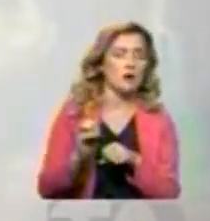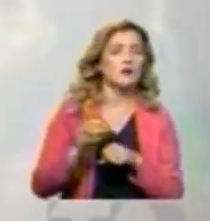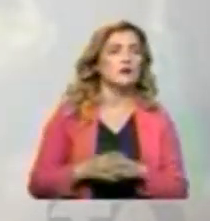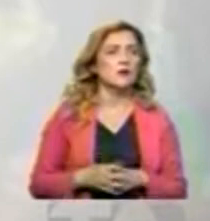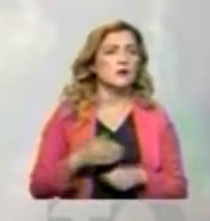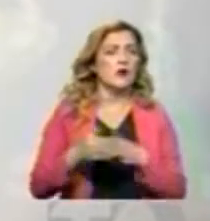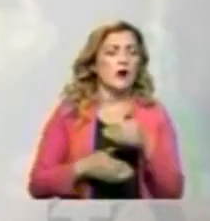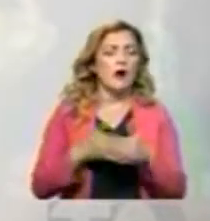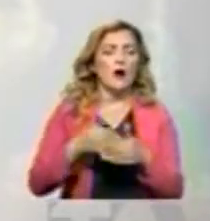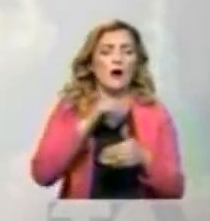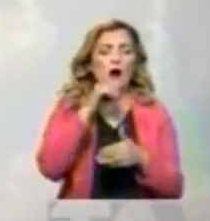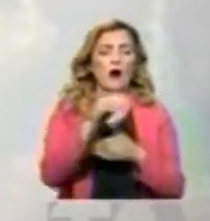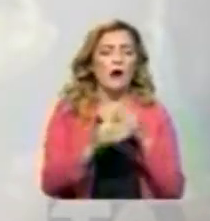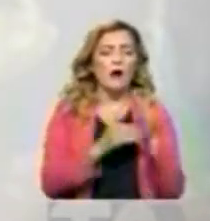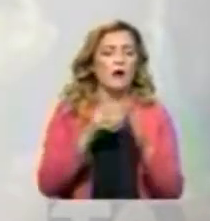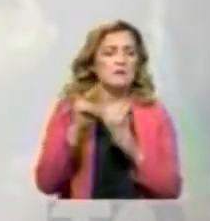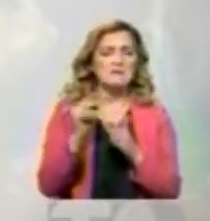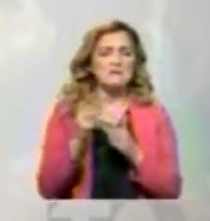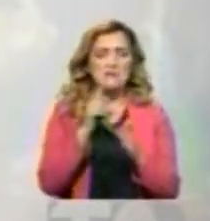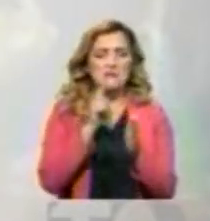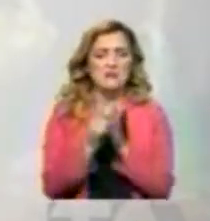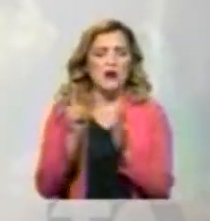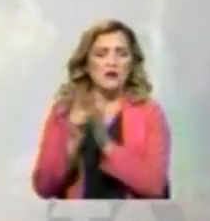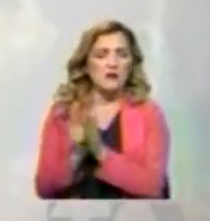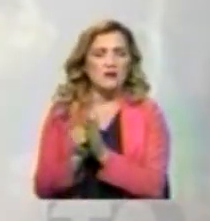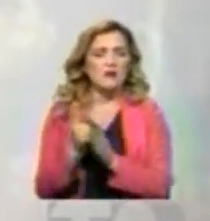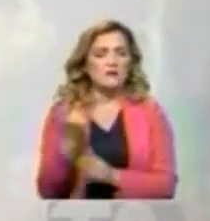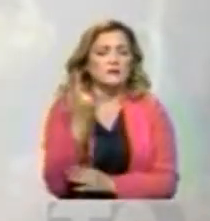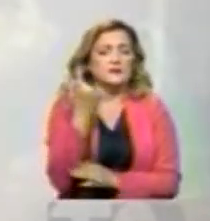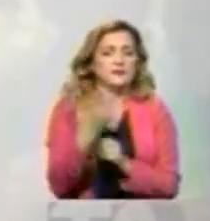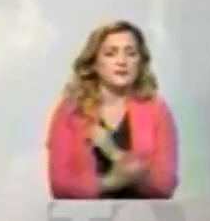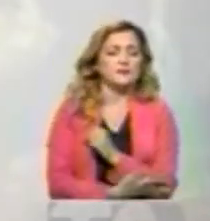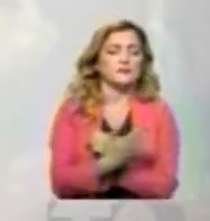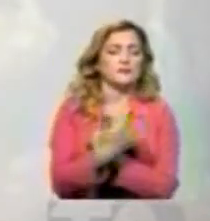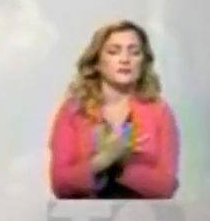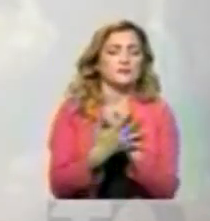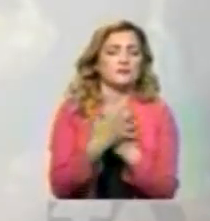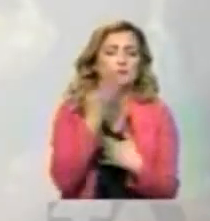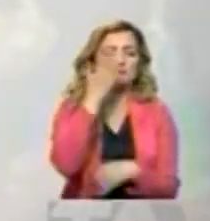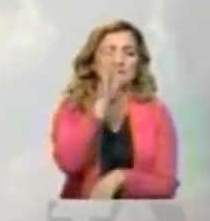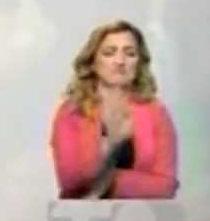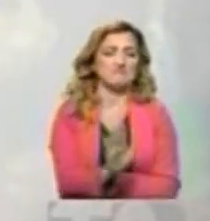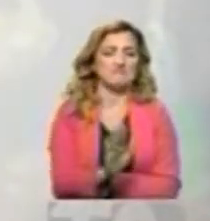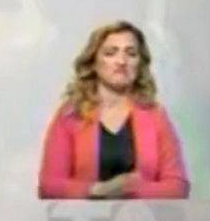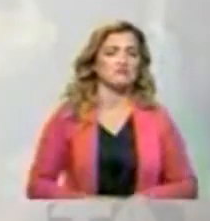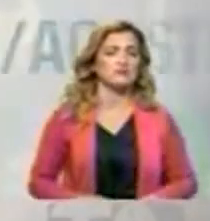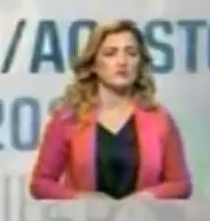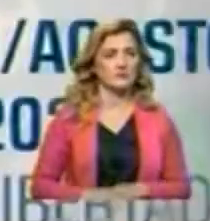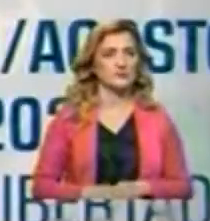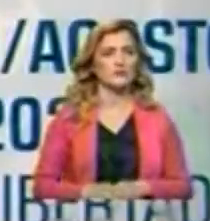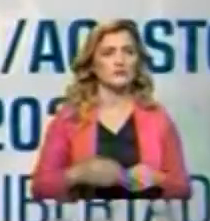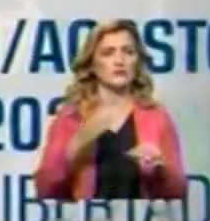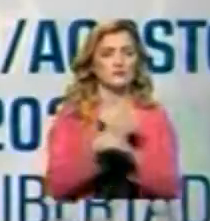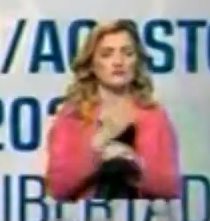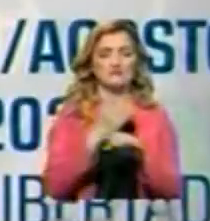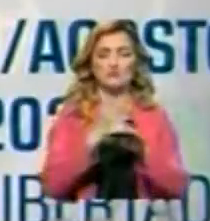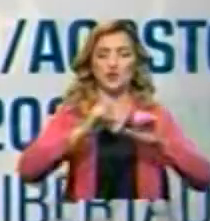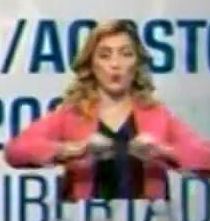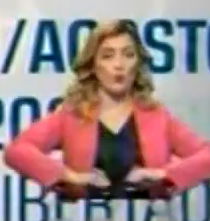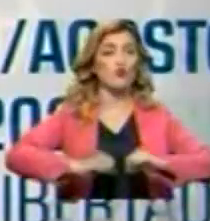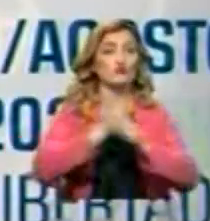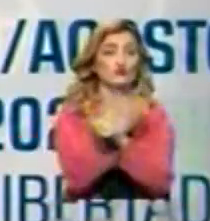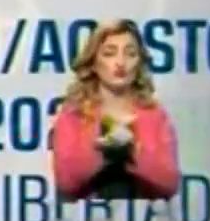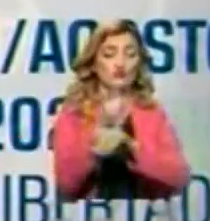los otros procesos en su contra, por lo que esta es la única sentencia a la que debe responder. Si sacamos cálculos, Glass podría acceder